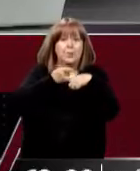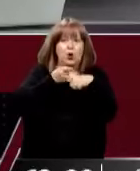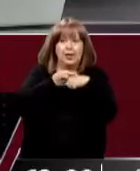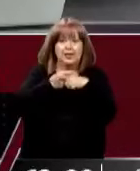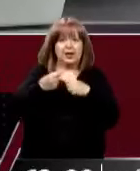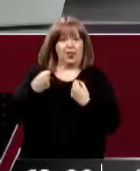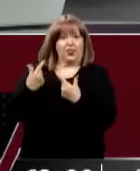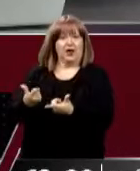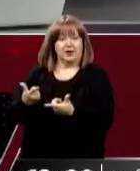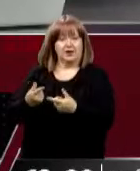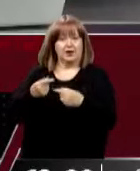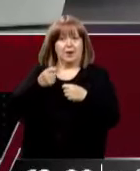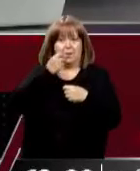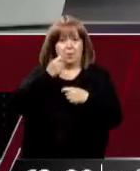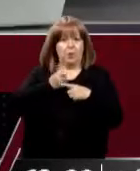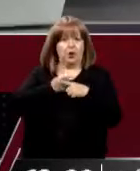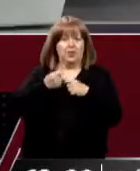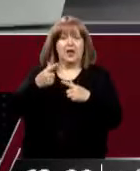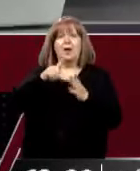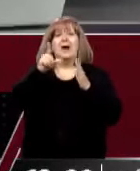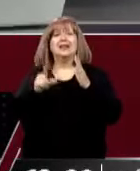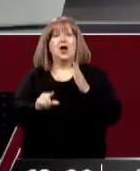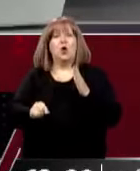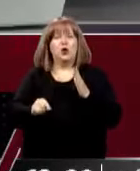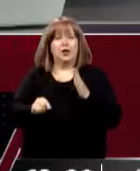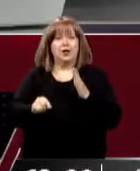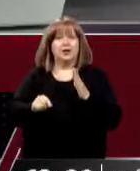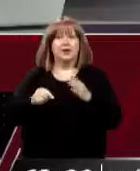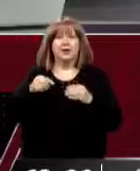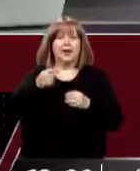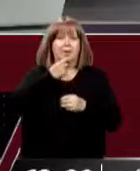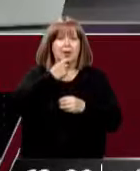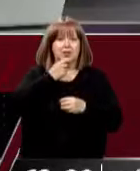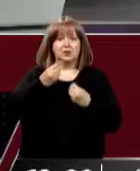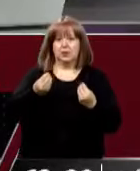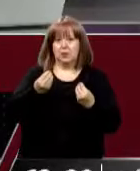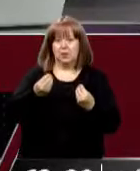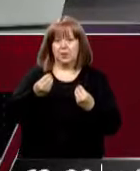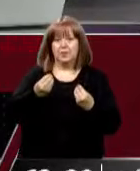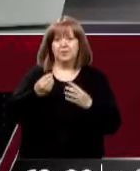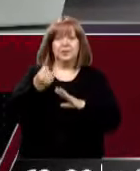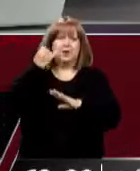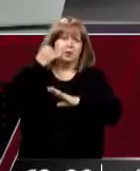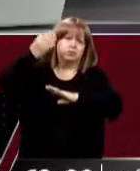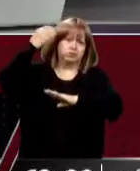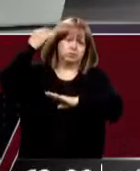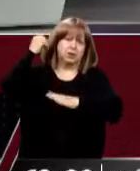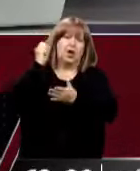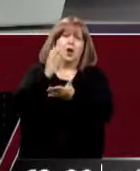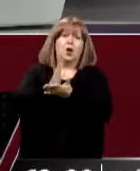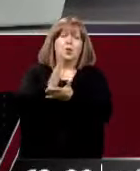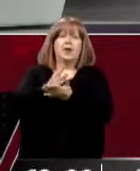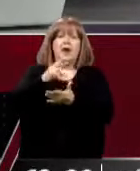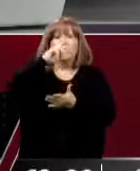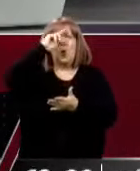discusión largamente reconocida y necesaria, que es, por ejemplo, el reconocimiento de viejos derechos de la comunidad de Huarpes